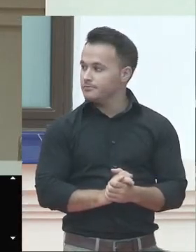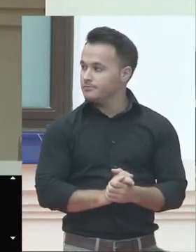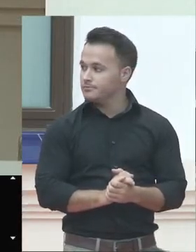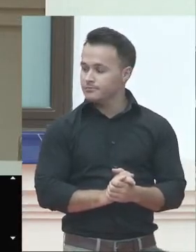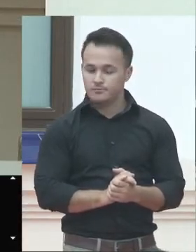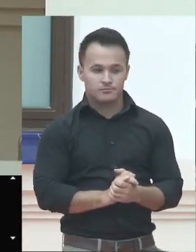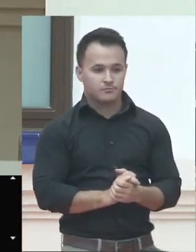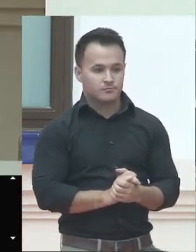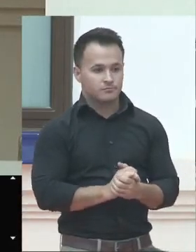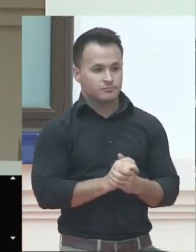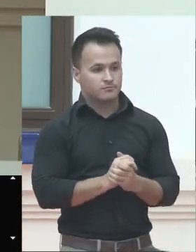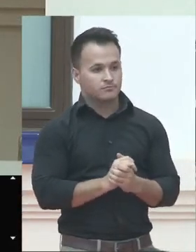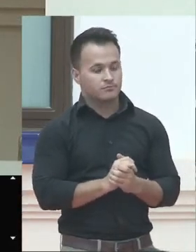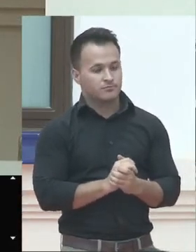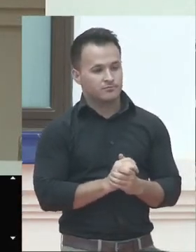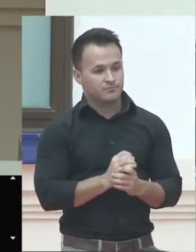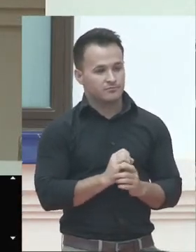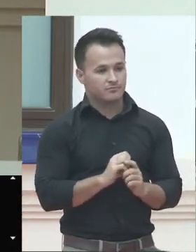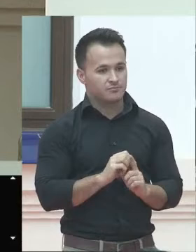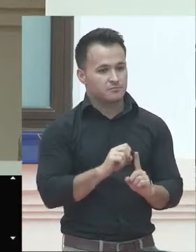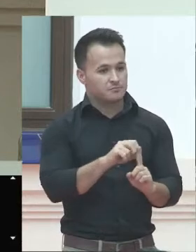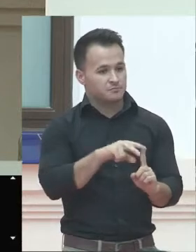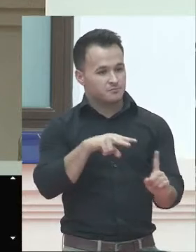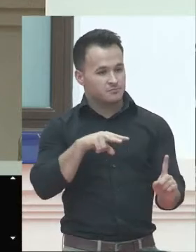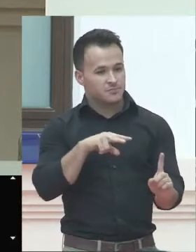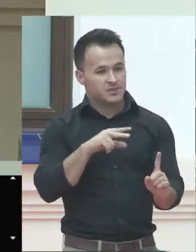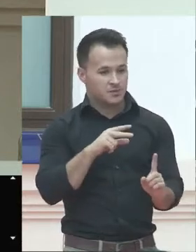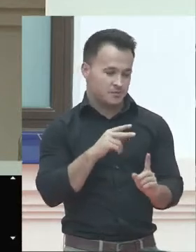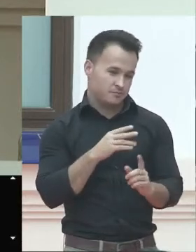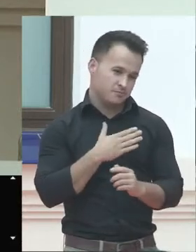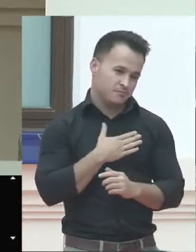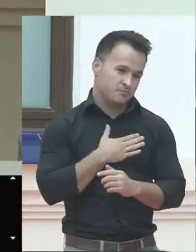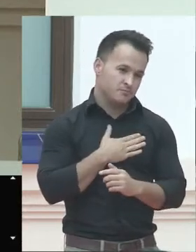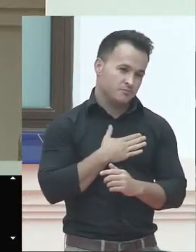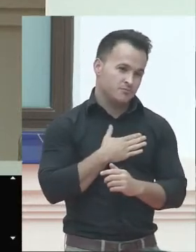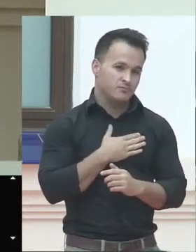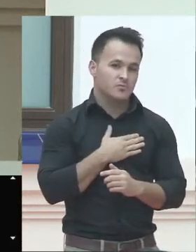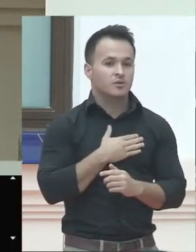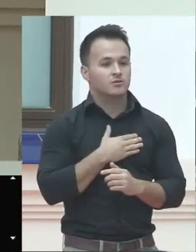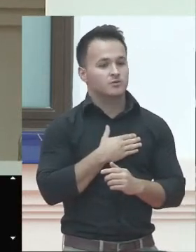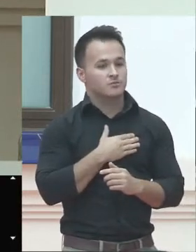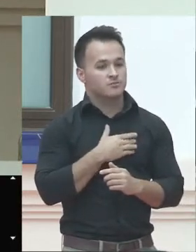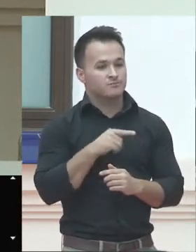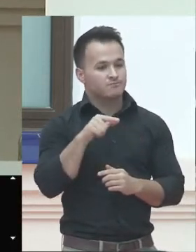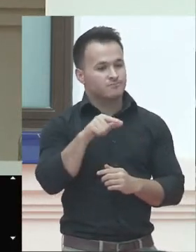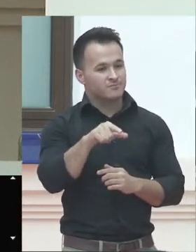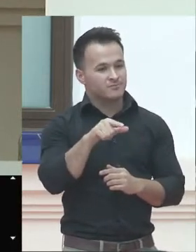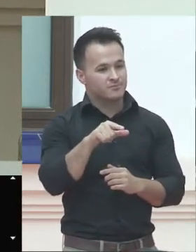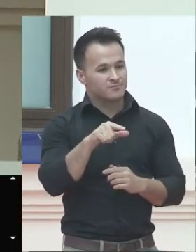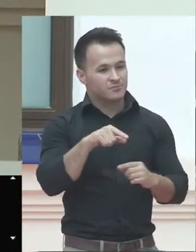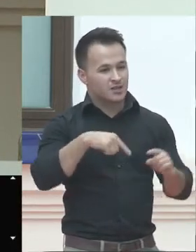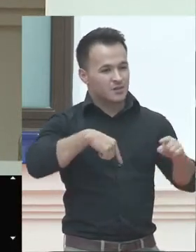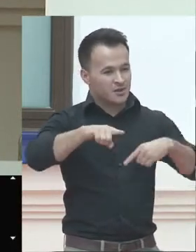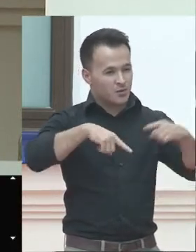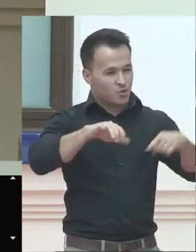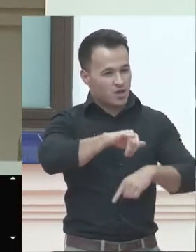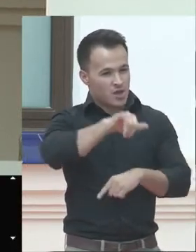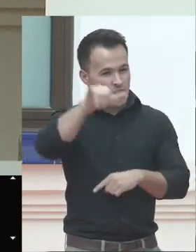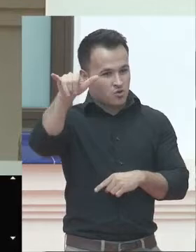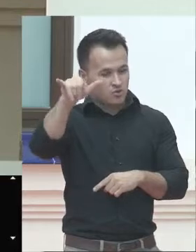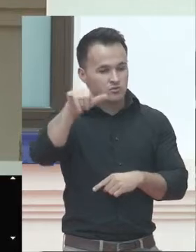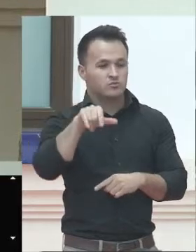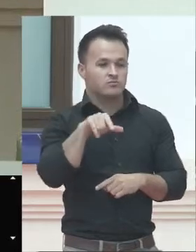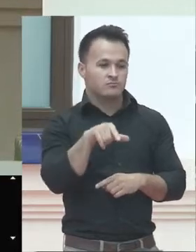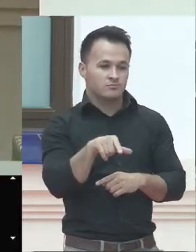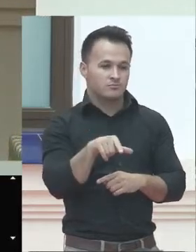Bueno, desde el punto de vista del transporte aéreo, nos encontramos con un fenómeno que sigue siendo mágico. Pese a que este año,